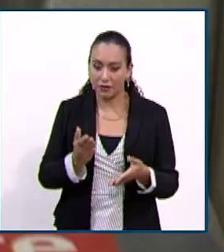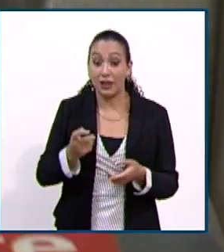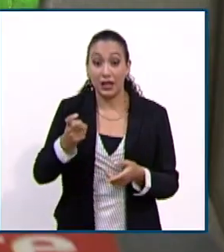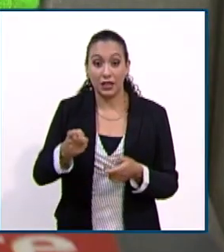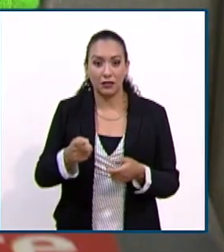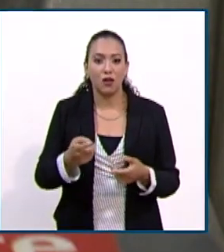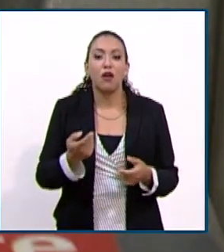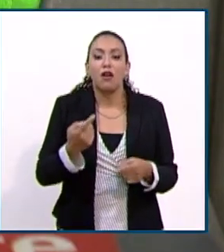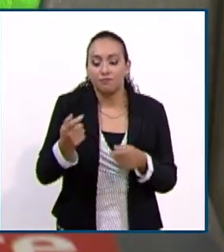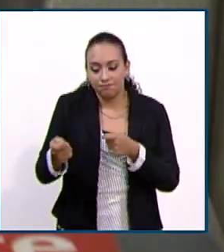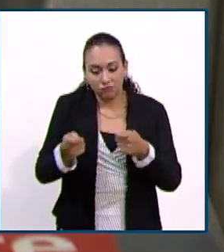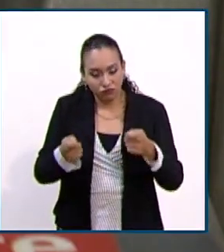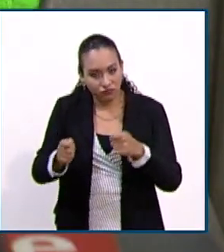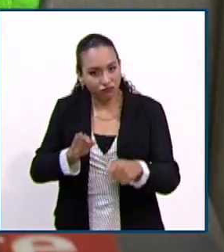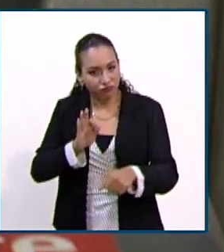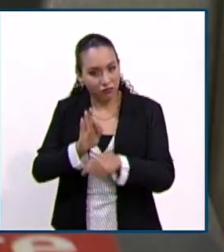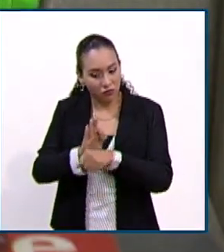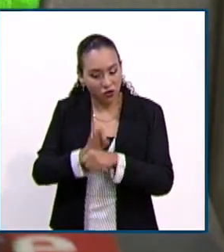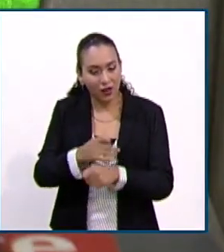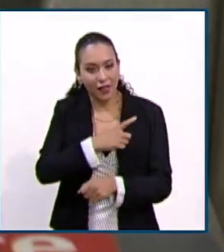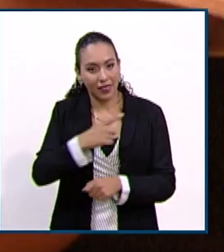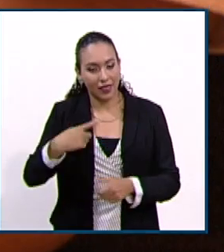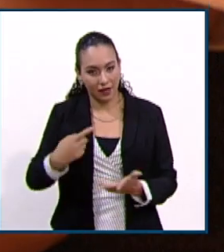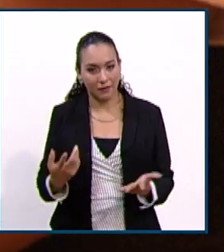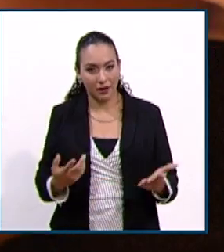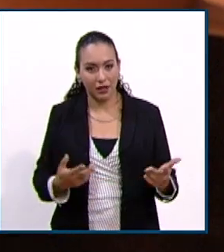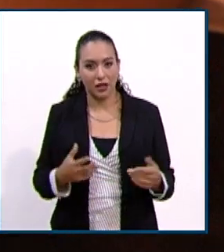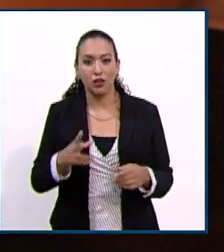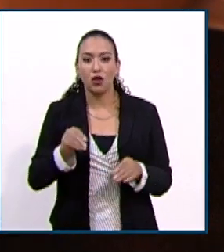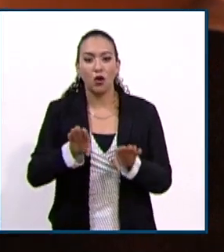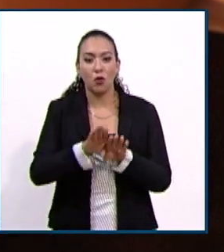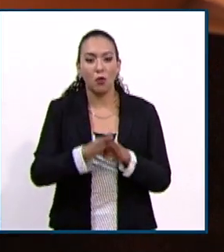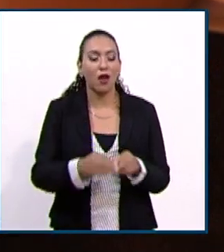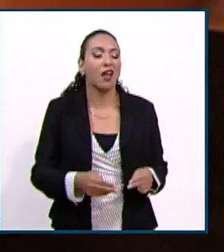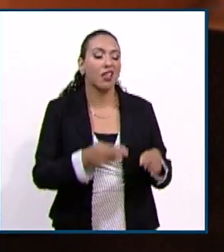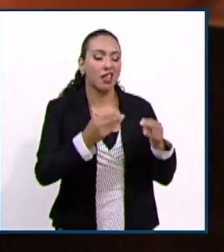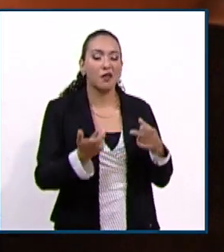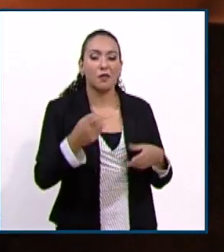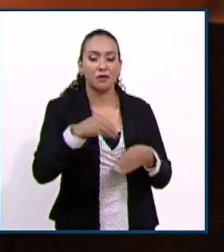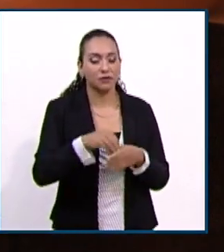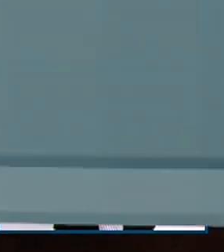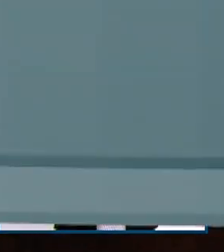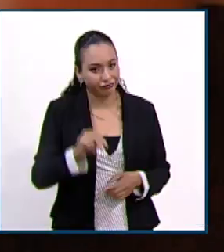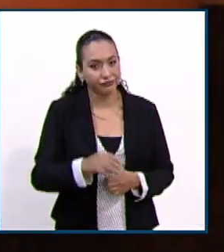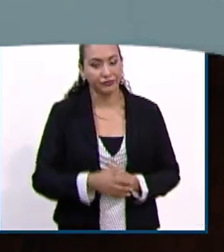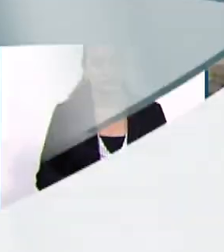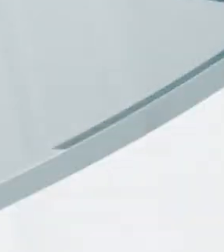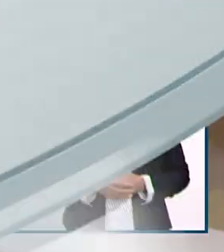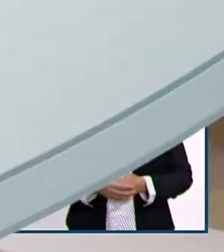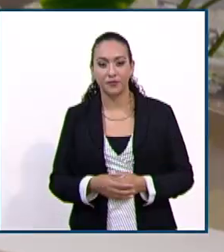operativa para actuar en un mercado en el que predomine la libre competencia y concurrencia.